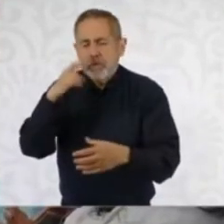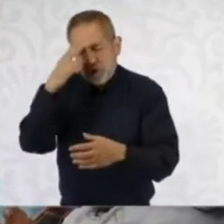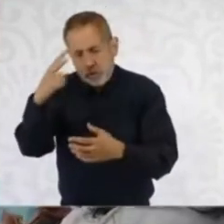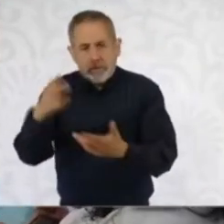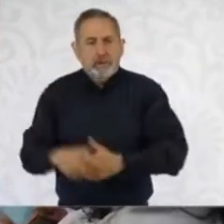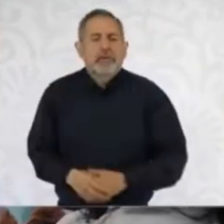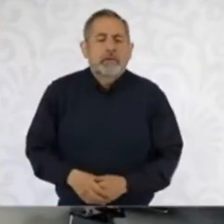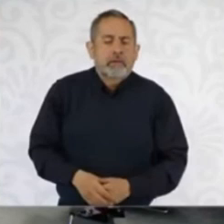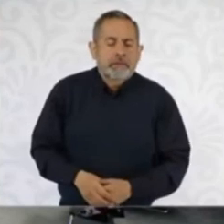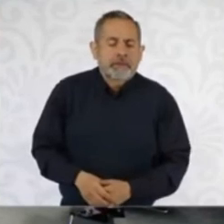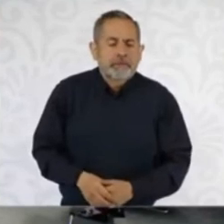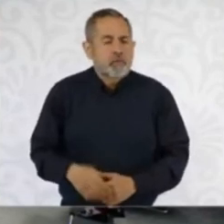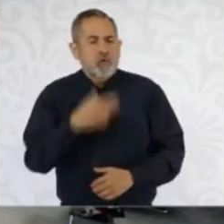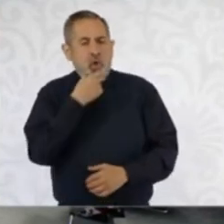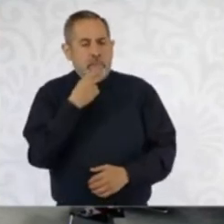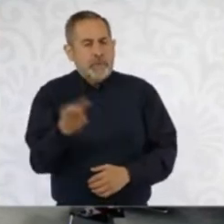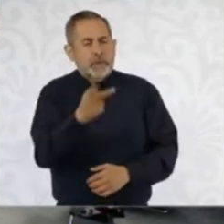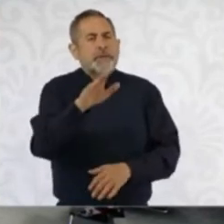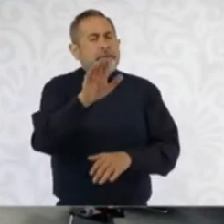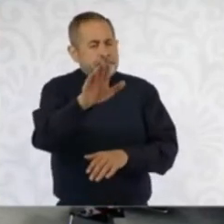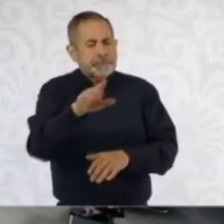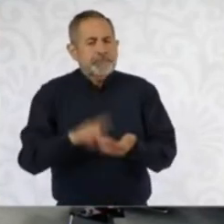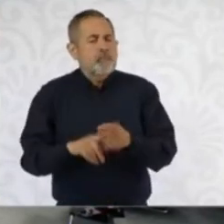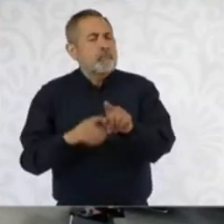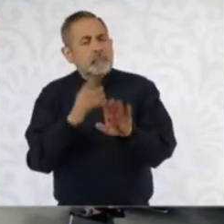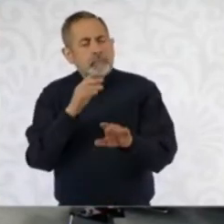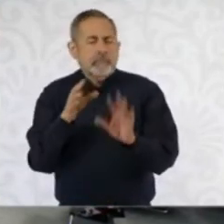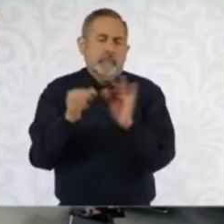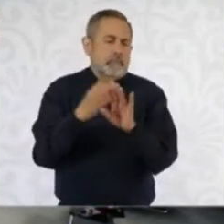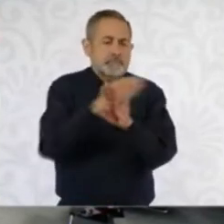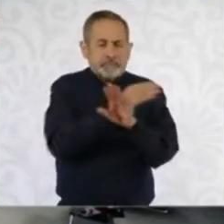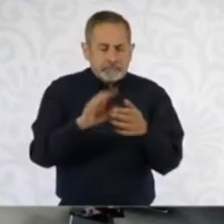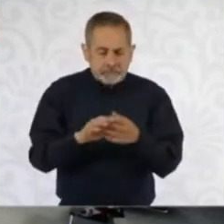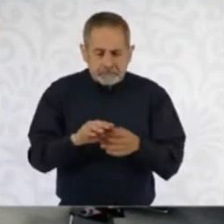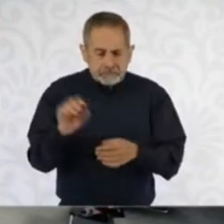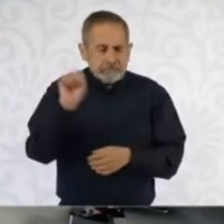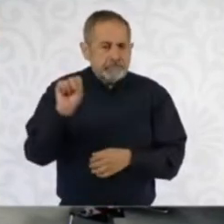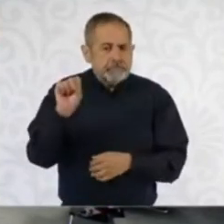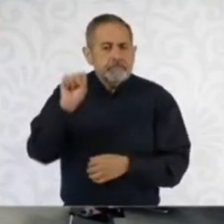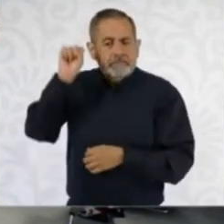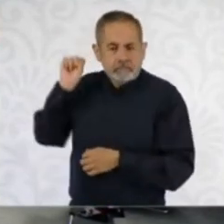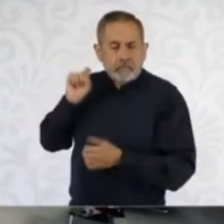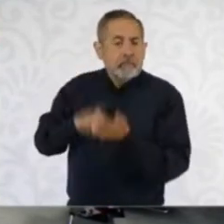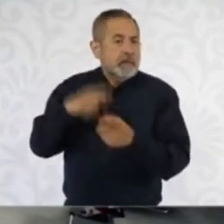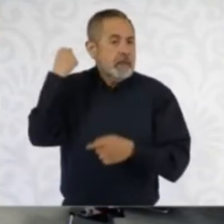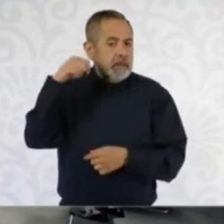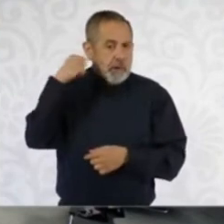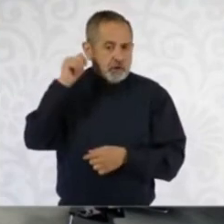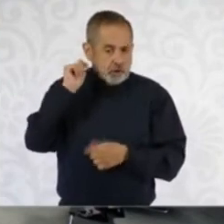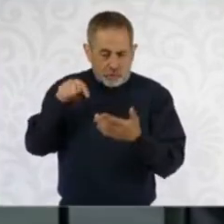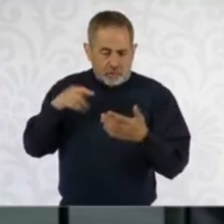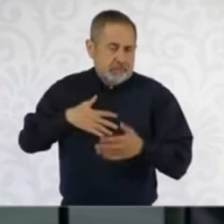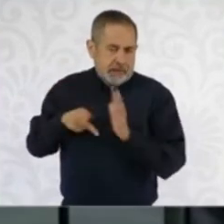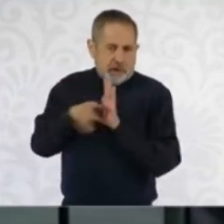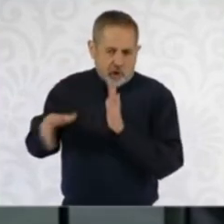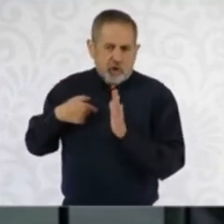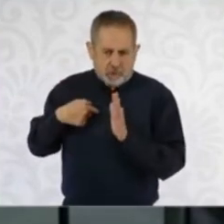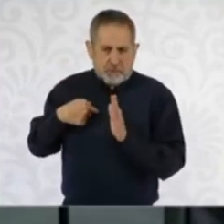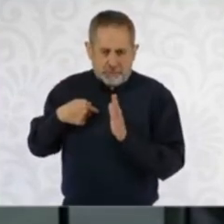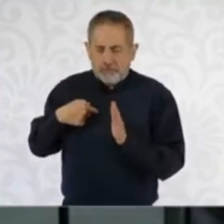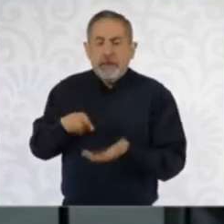es a toro pasado, pero sí quiero hacer aquí patente que el pasado sábado Tabasco Hoy cumplió 37